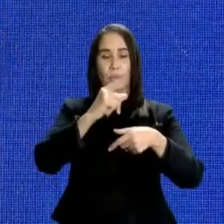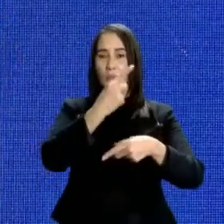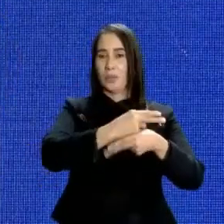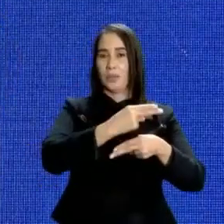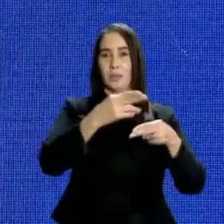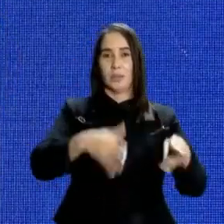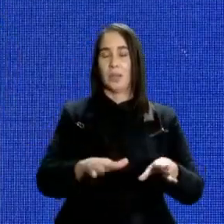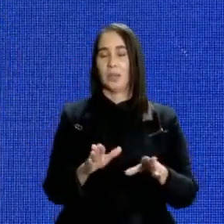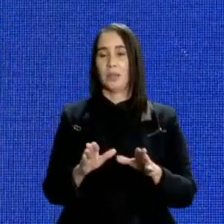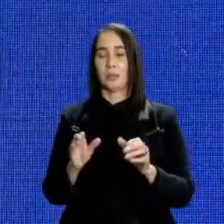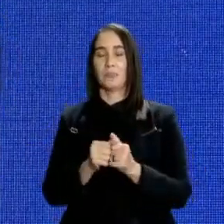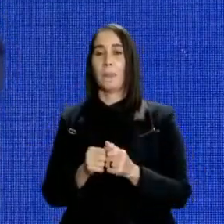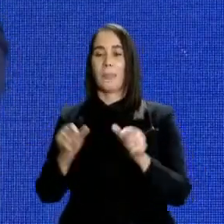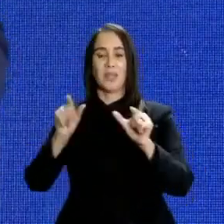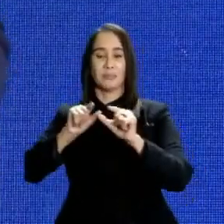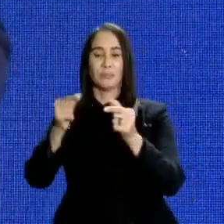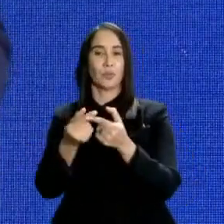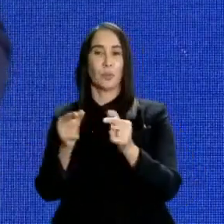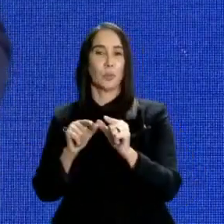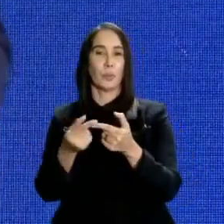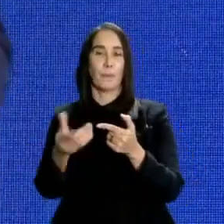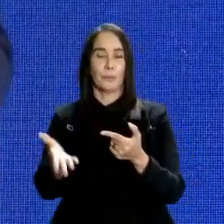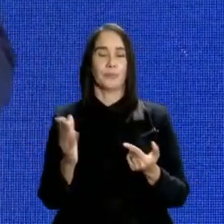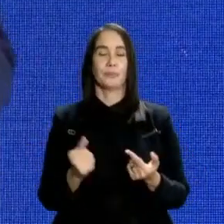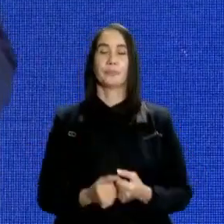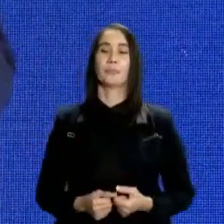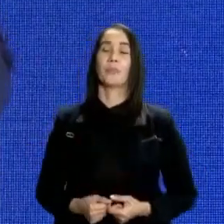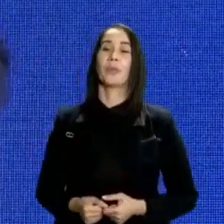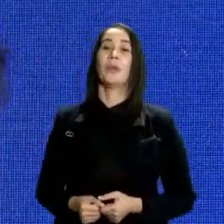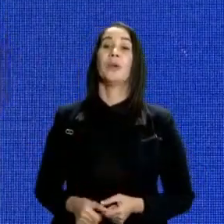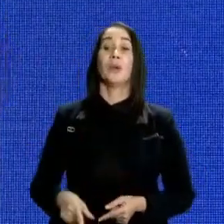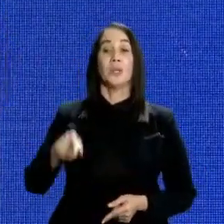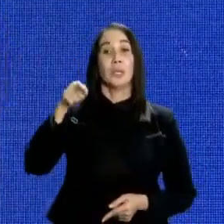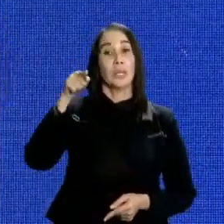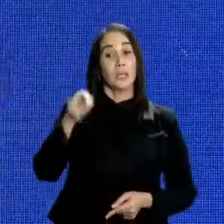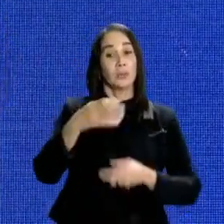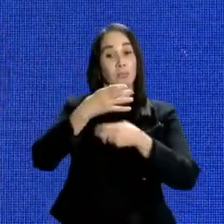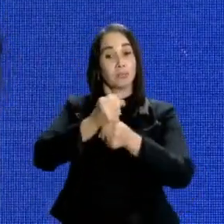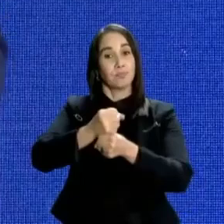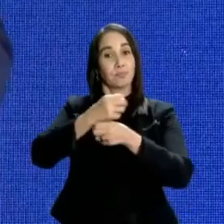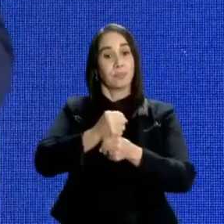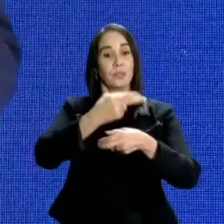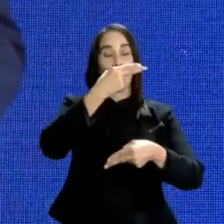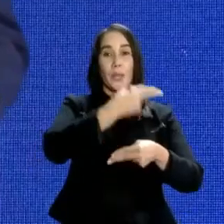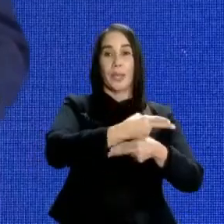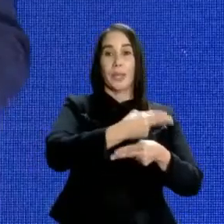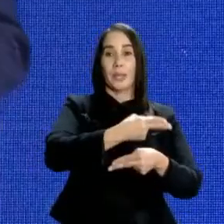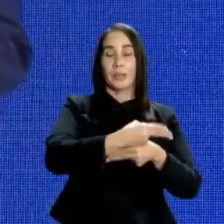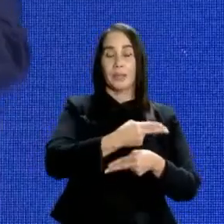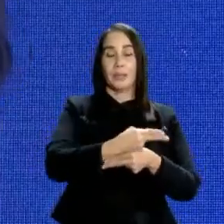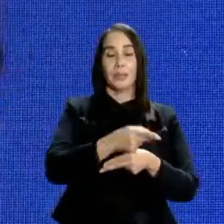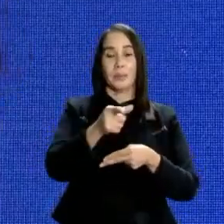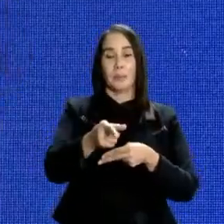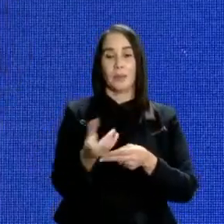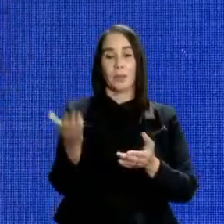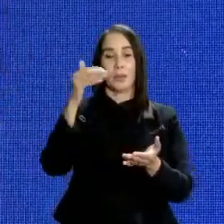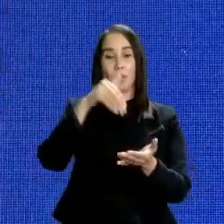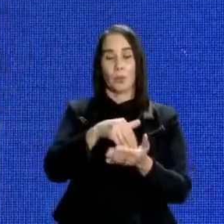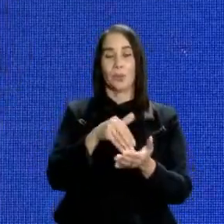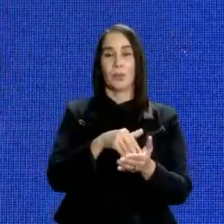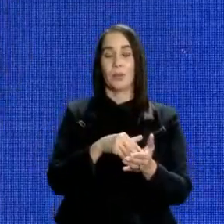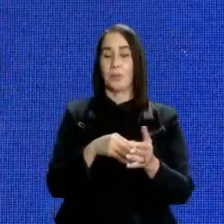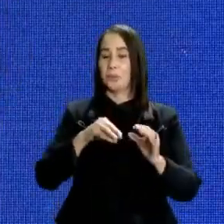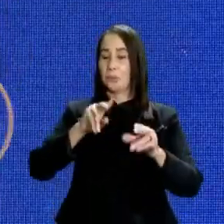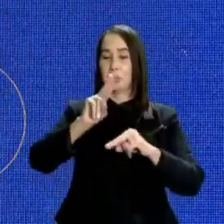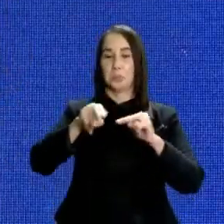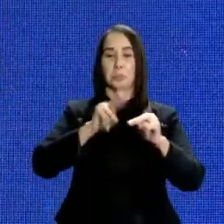que no son de los menos favorecidos de ese país. Entonces, eso va a crear una presión en Haití para que volver nosotros a